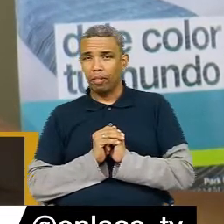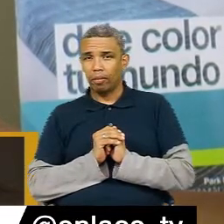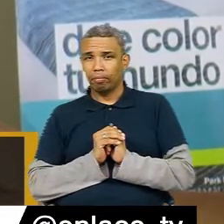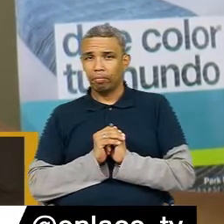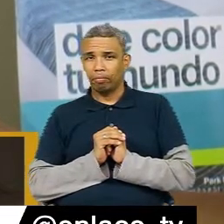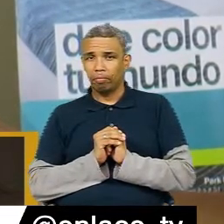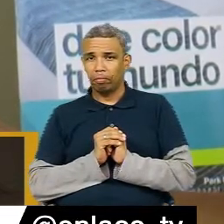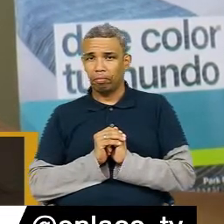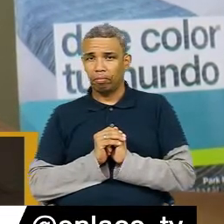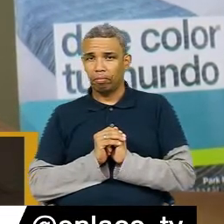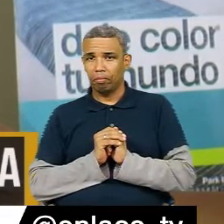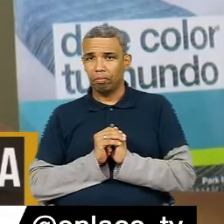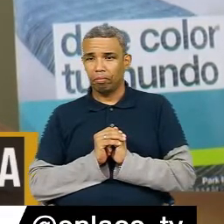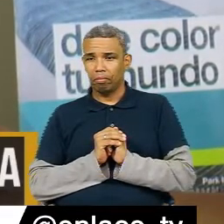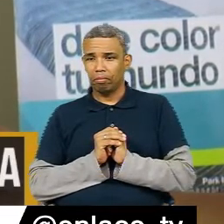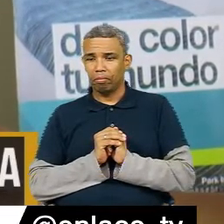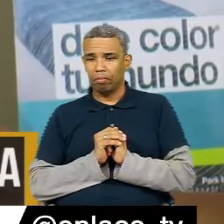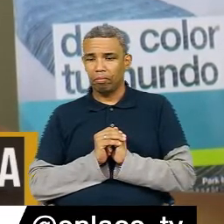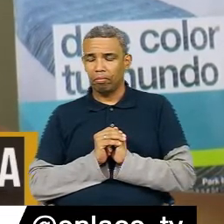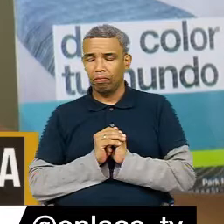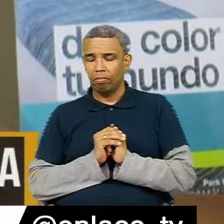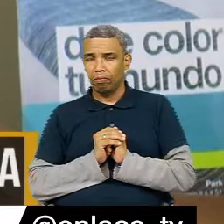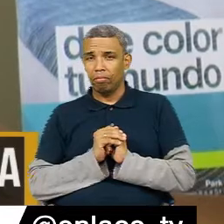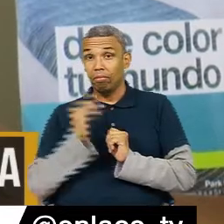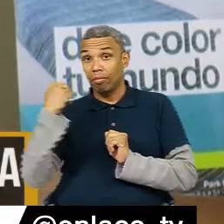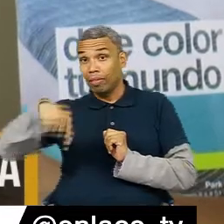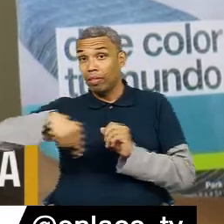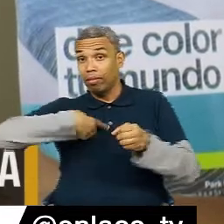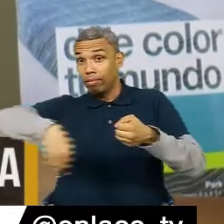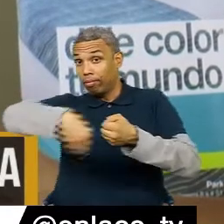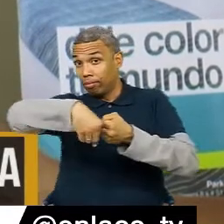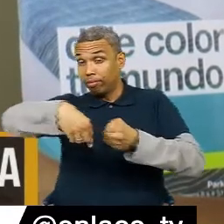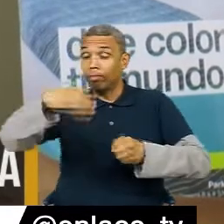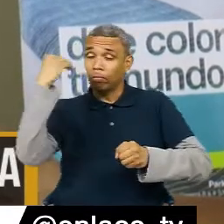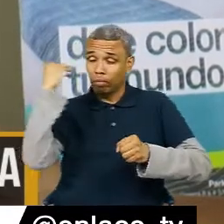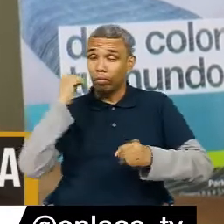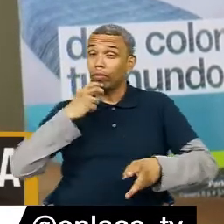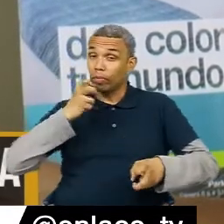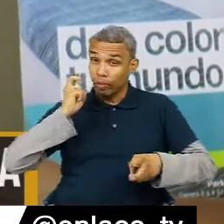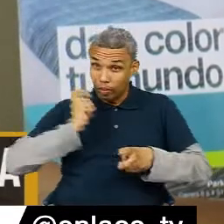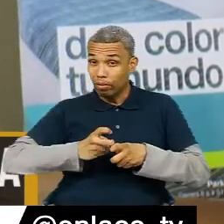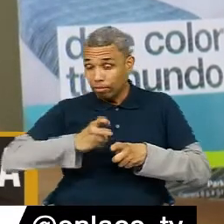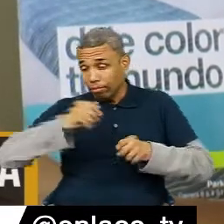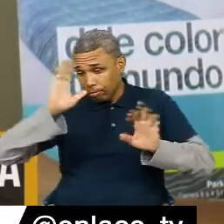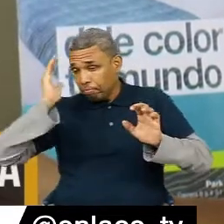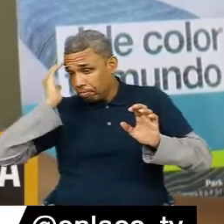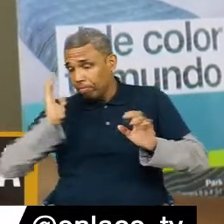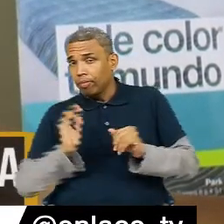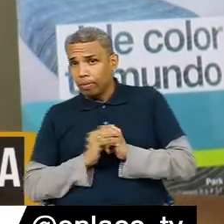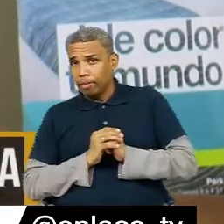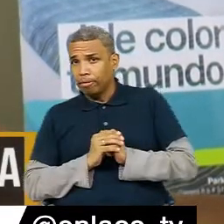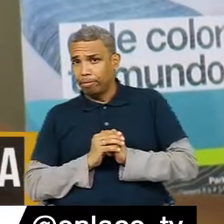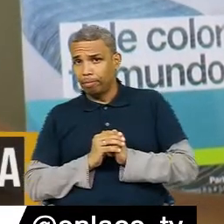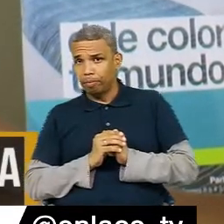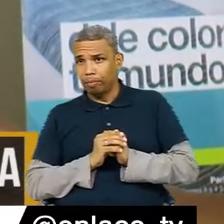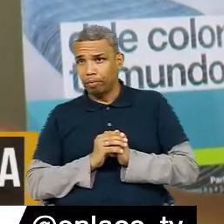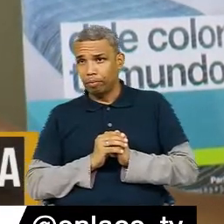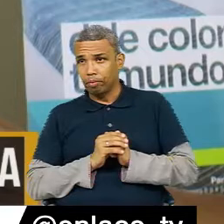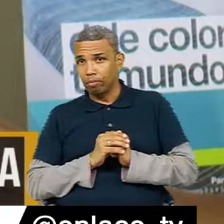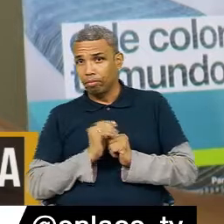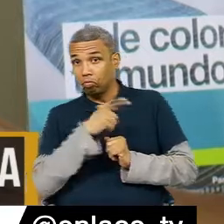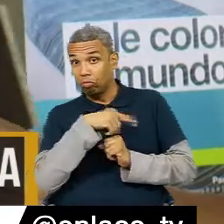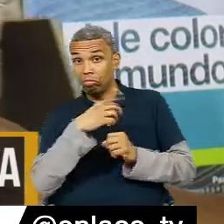resultados, pero desde luego enfrentar a un rival necesitaba desde luego de puntos, porque todavía espera